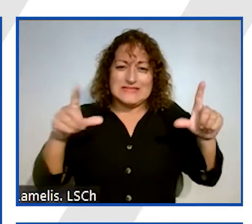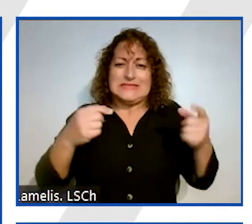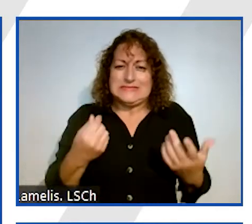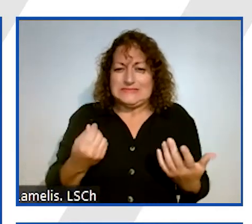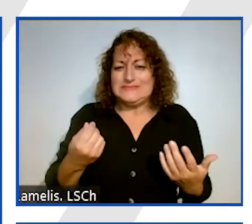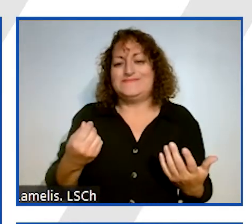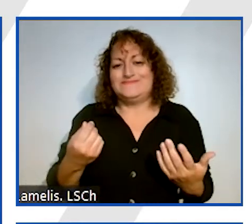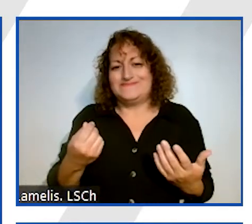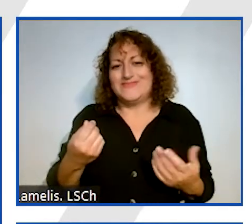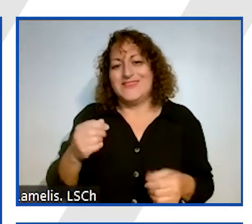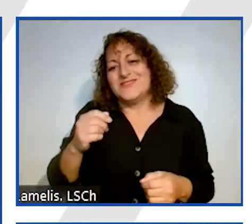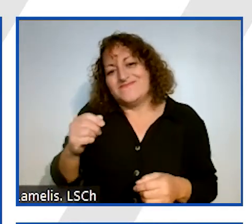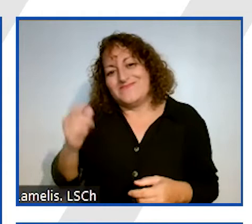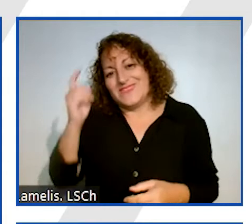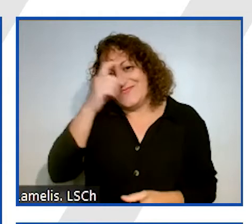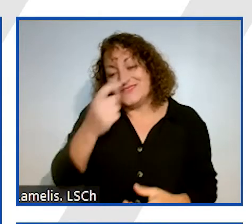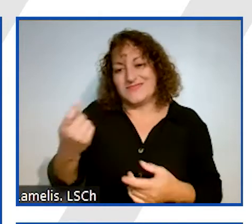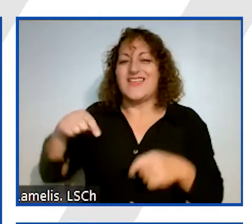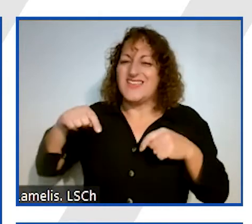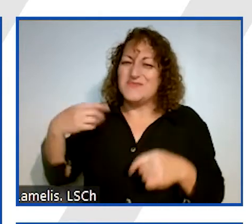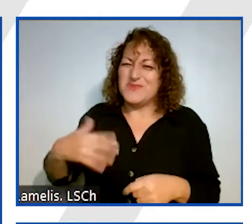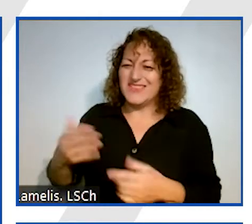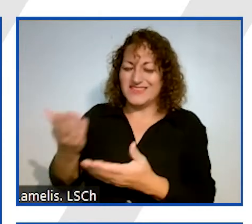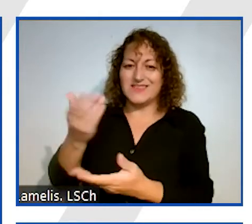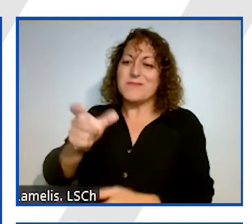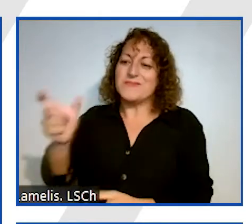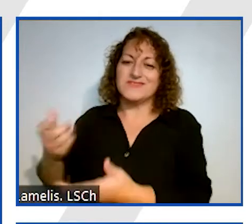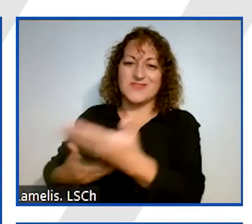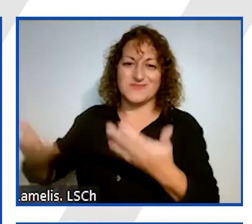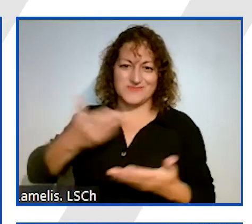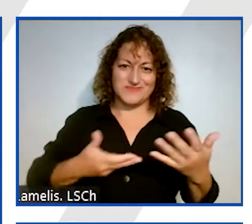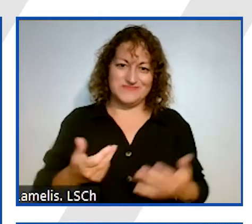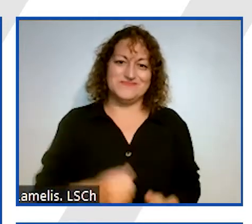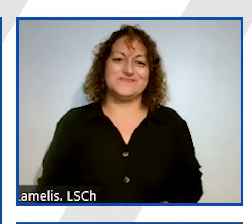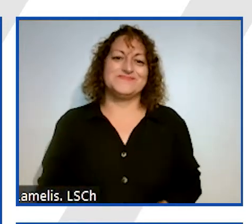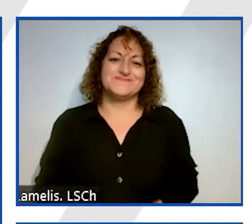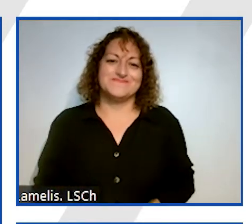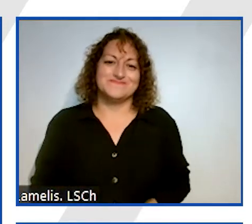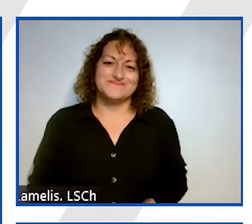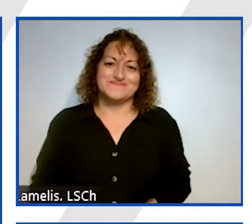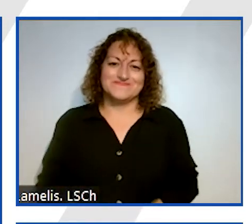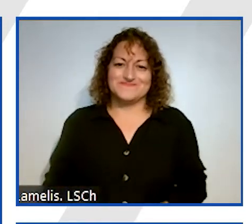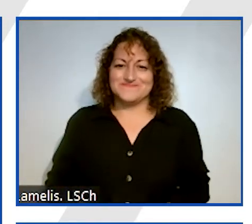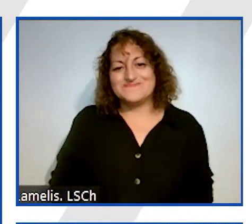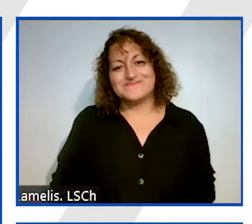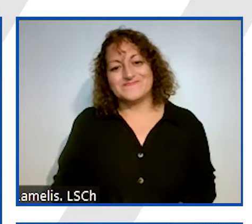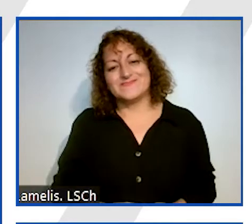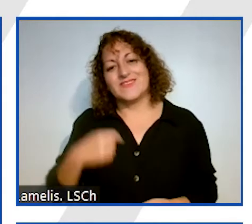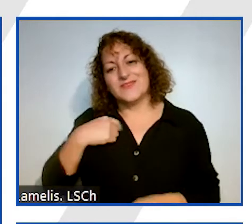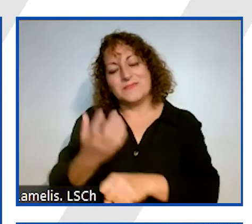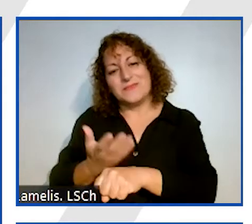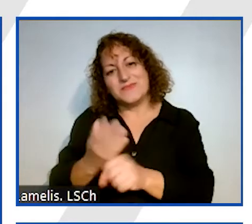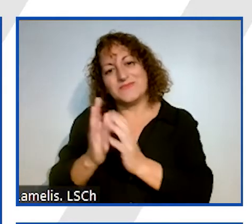interacción con el público. Y bueno, me van a ver aleteando antes de empezar a conversar y voy a pedirles que